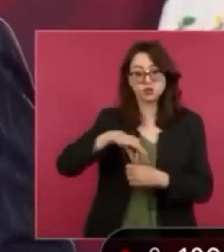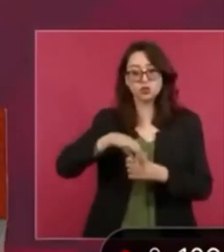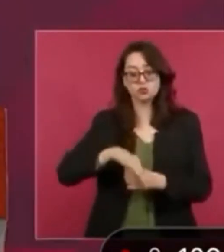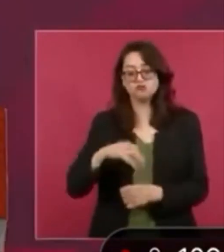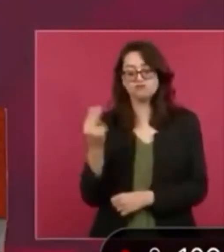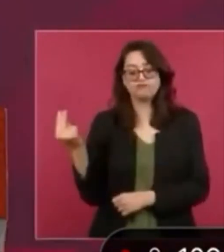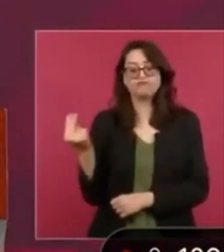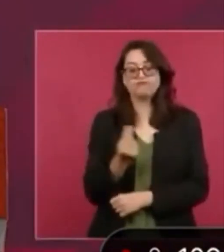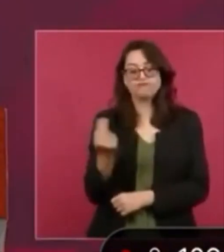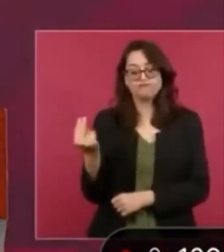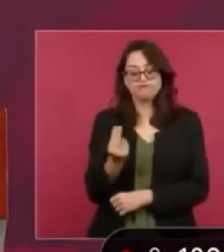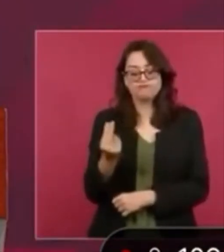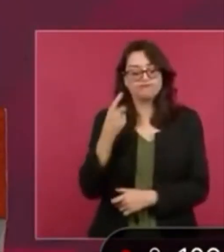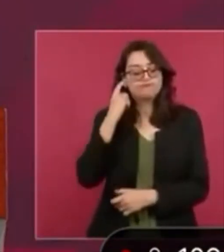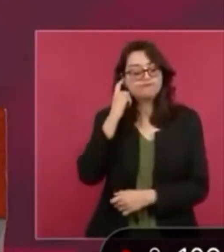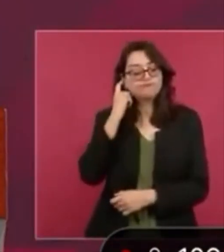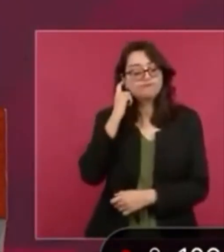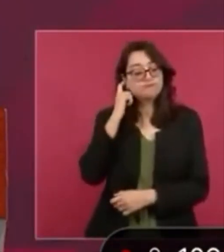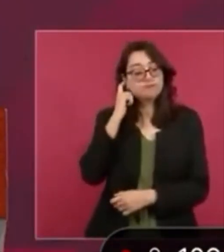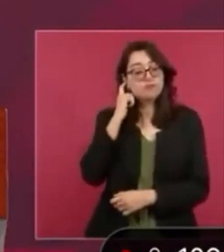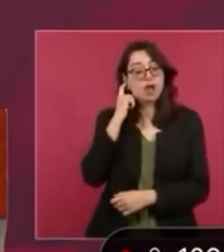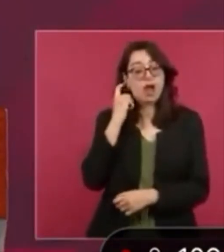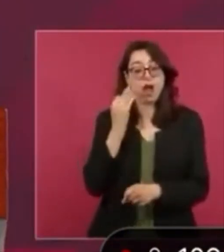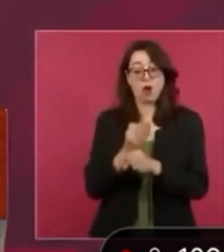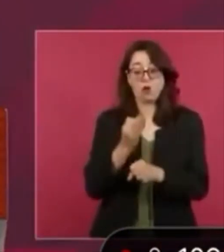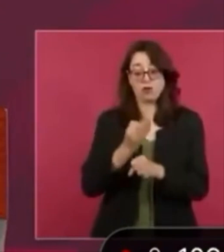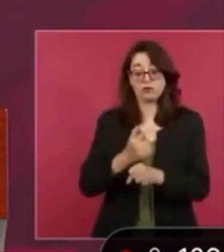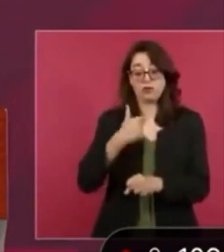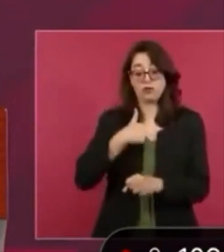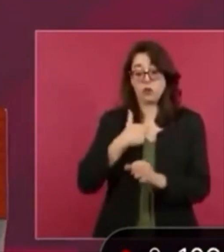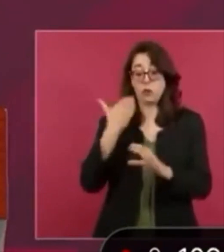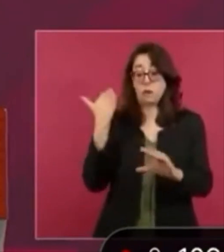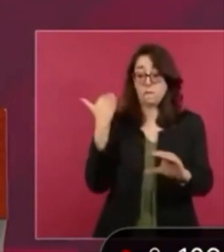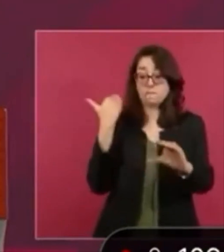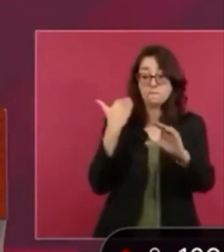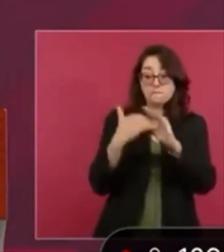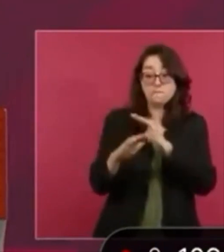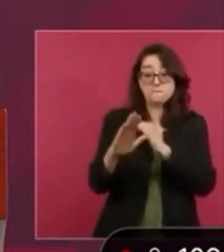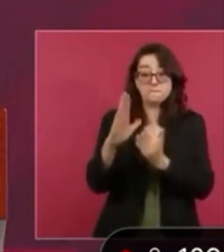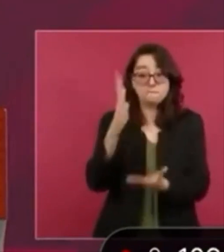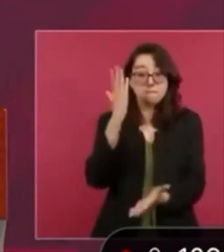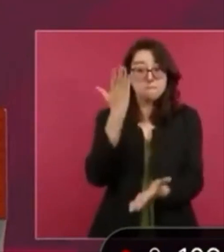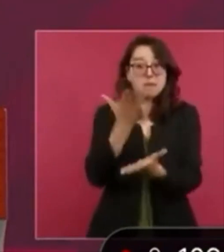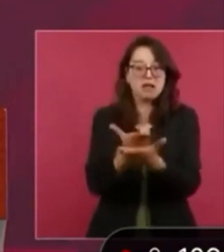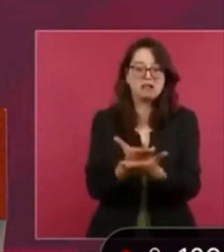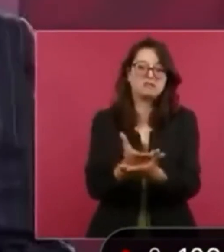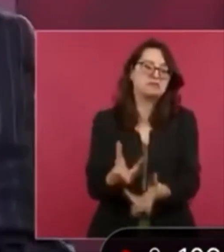senadores entonces voy a enviar antes de